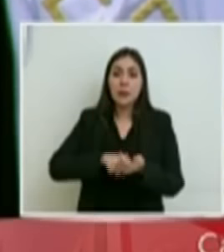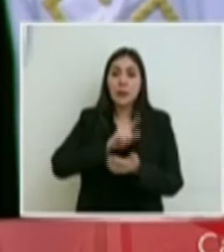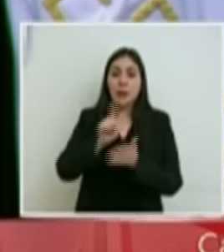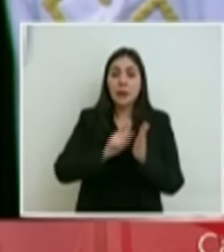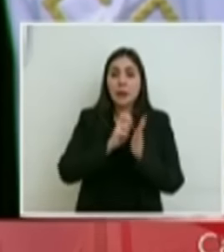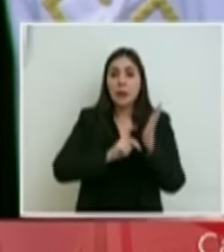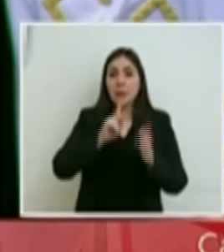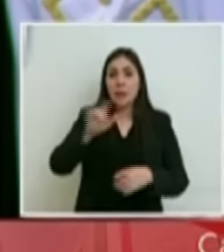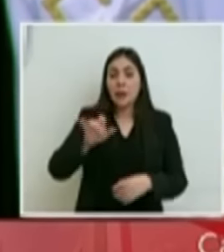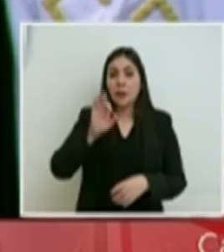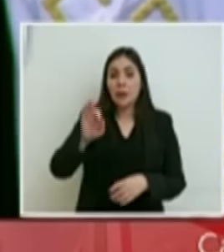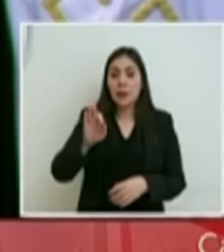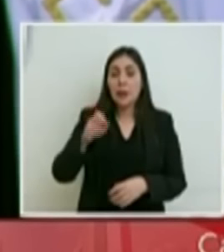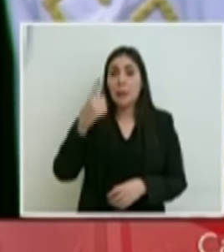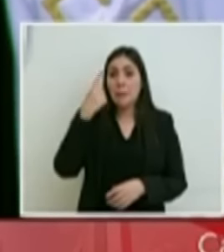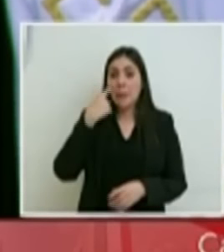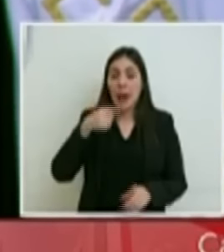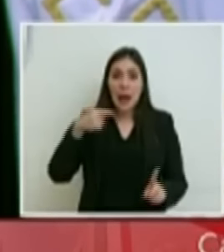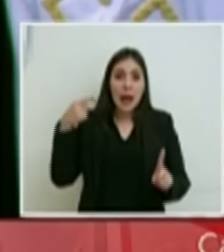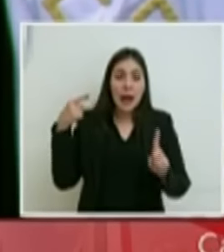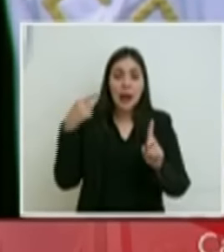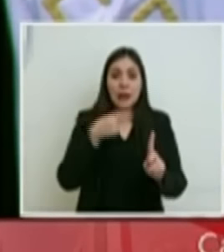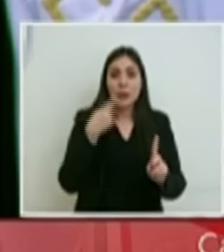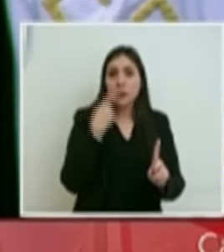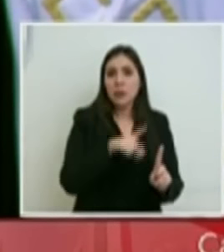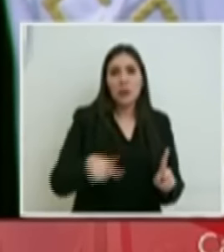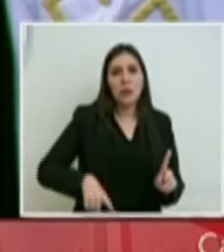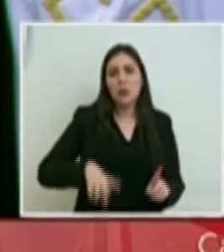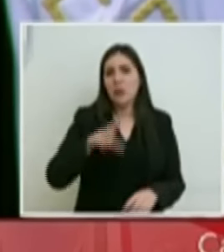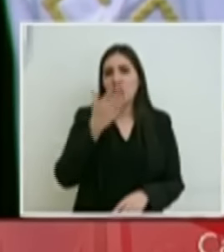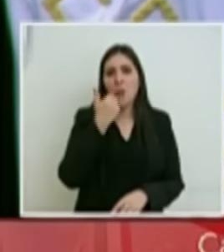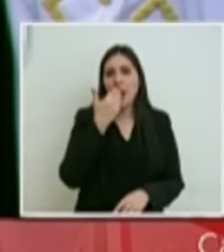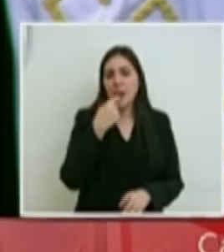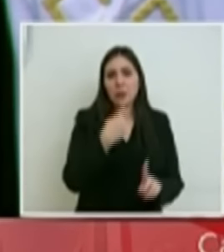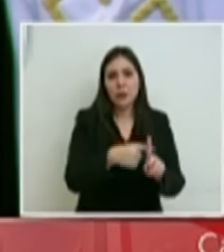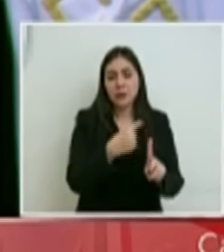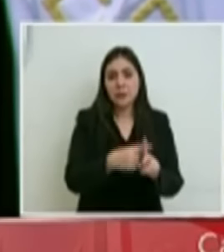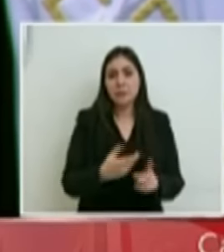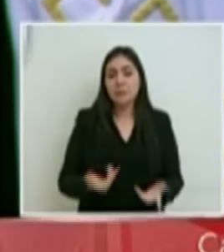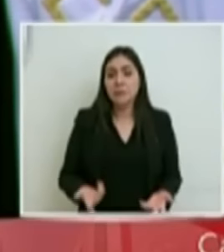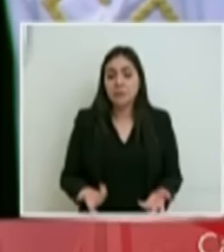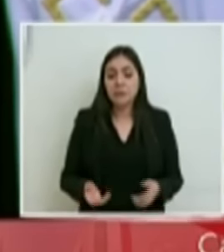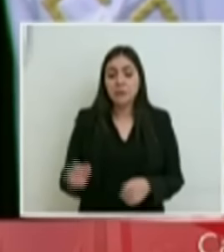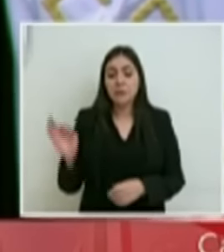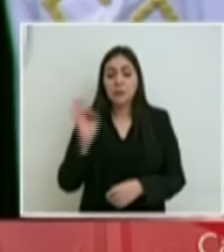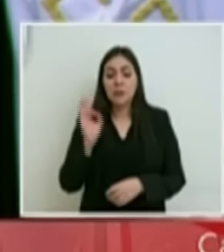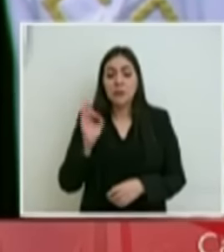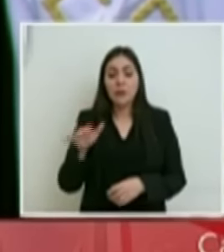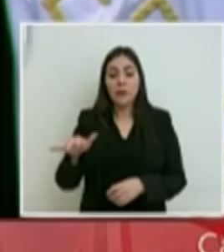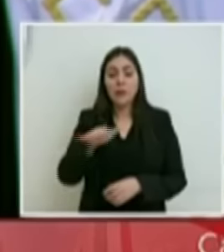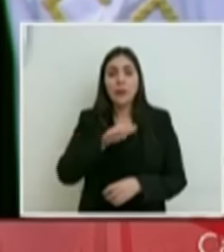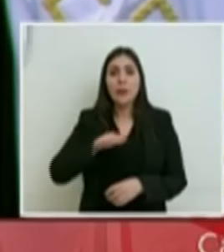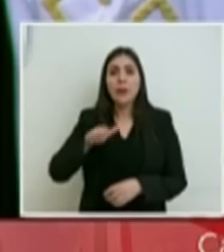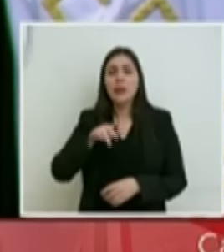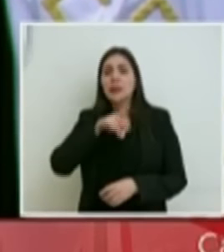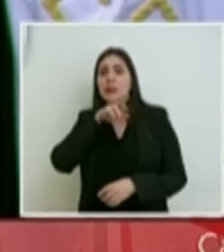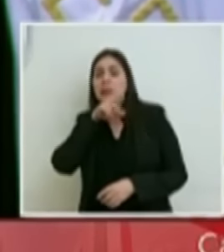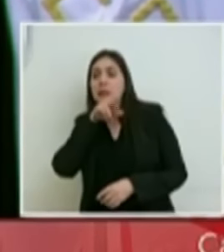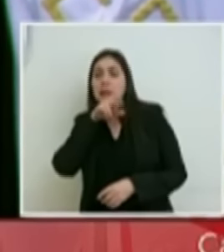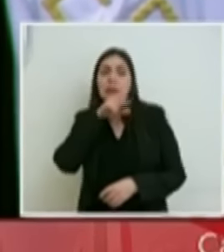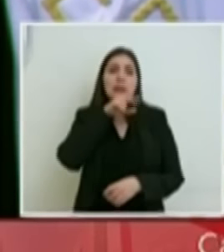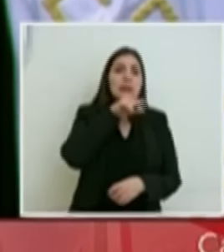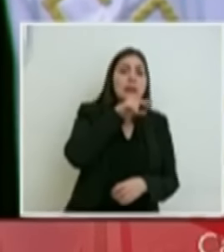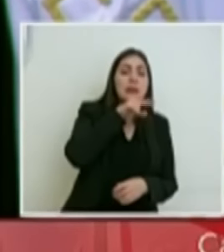no fueron para el régimen. Probablemente la mayor inquietud que provoca la reforma es